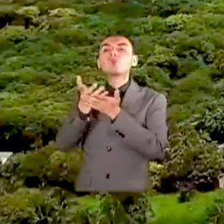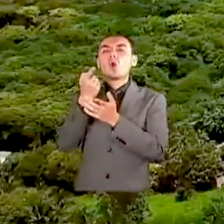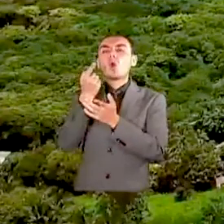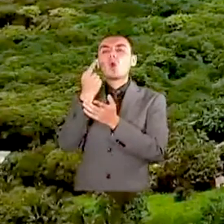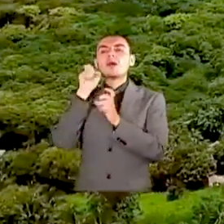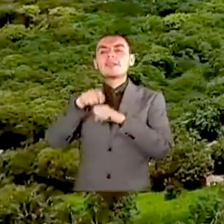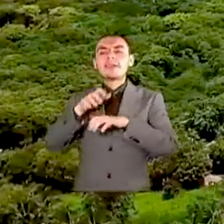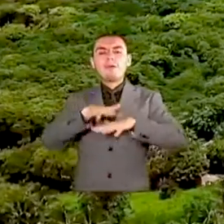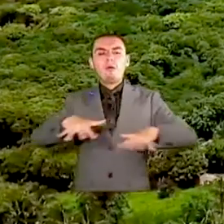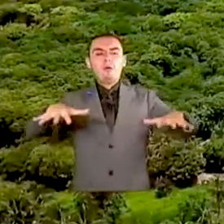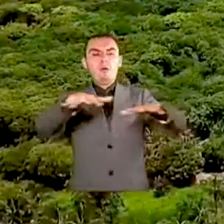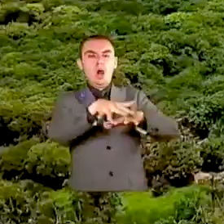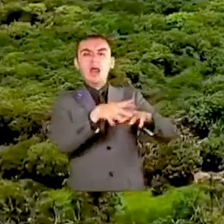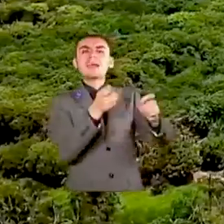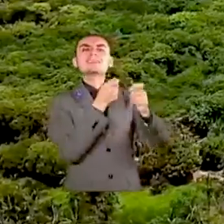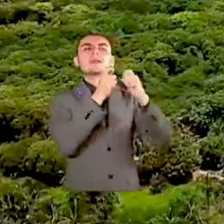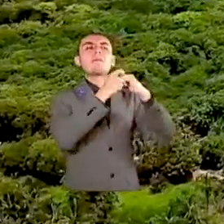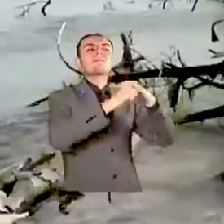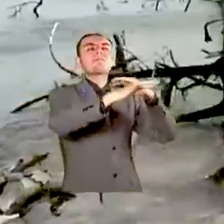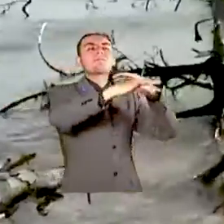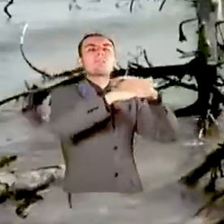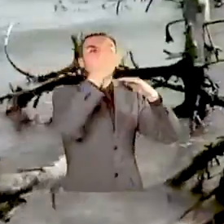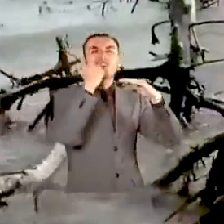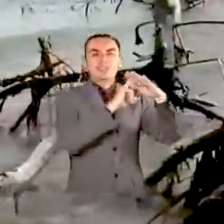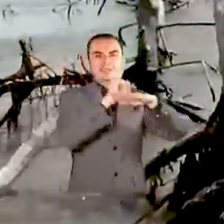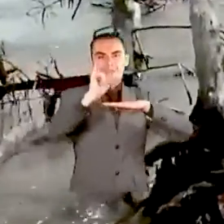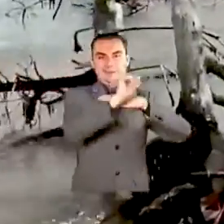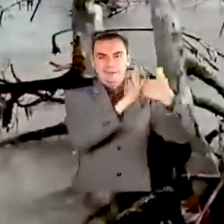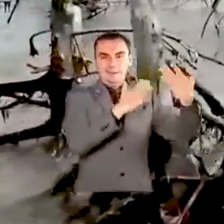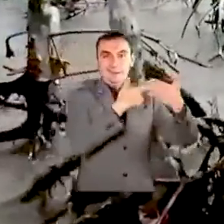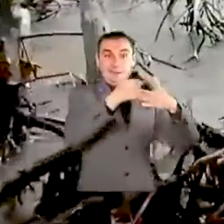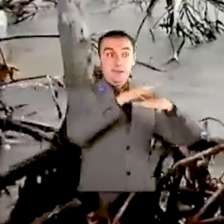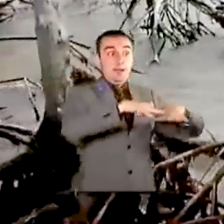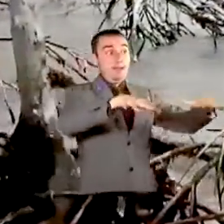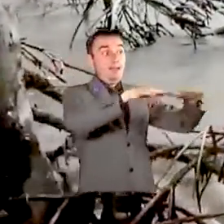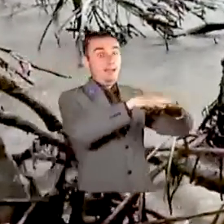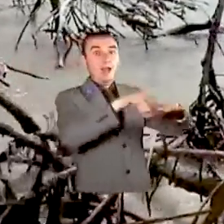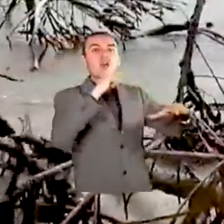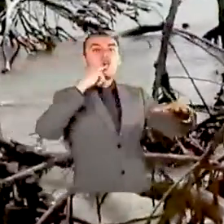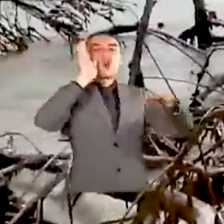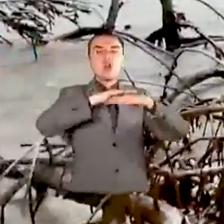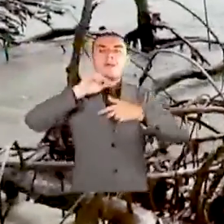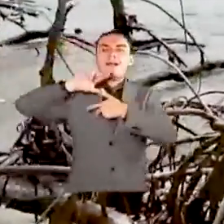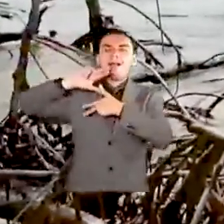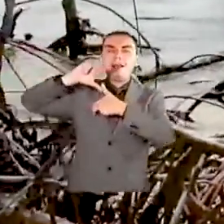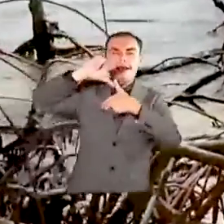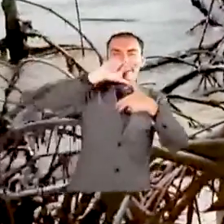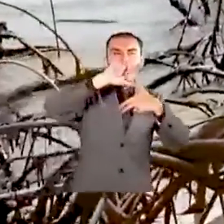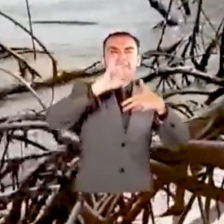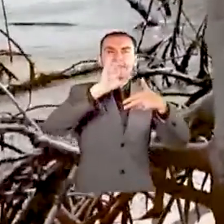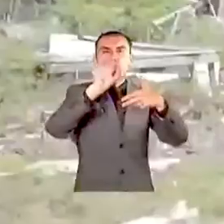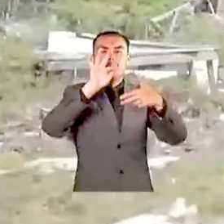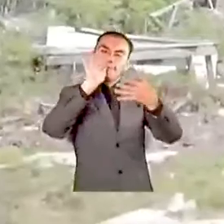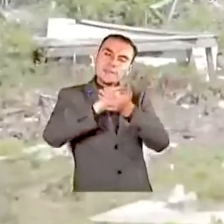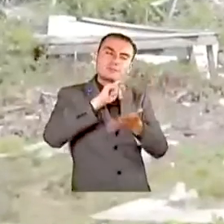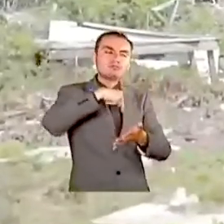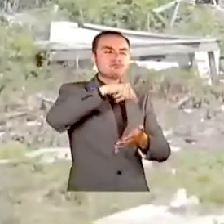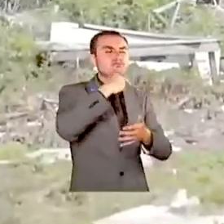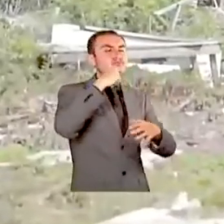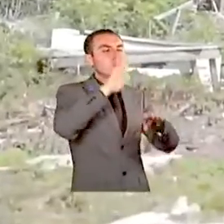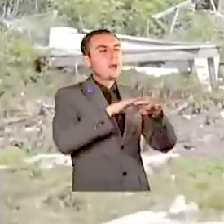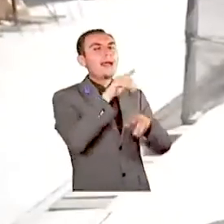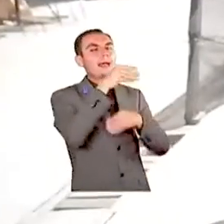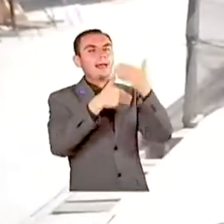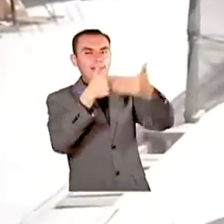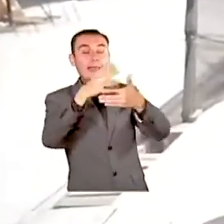atención a la erosión costera que se presenta en las playas de San Andrés, incrementada luego del paso del huracán Iota, y a dar estricto cumplimiento